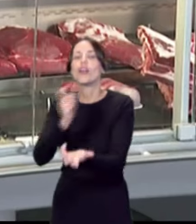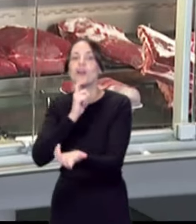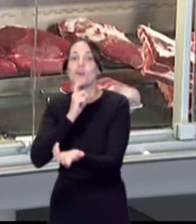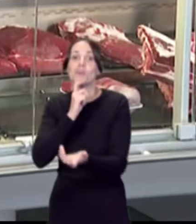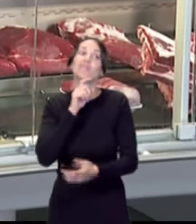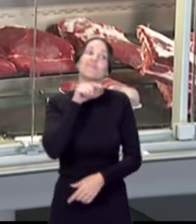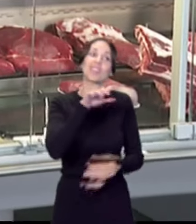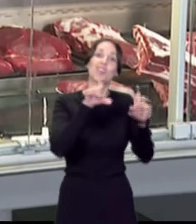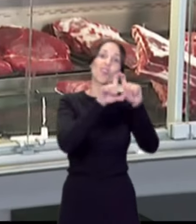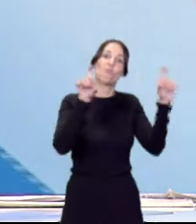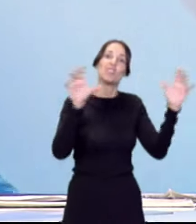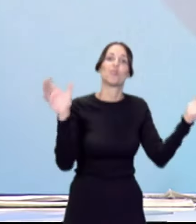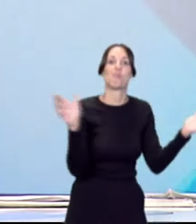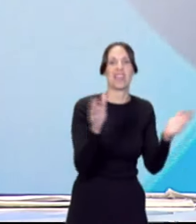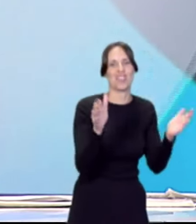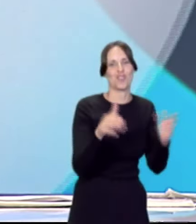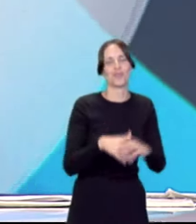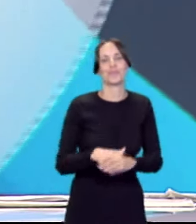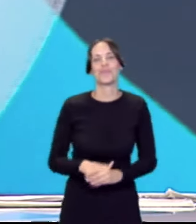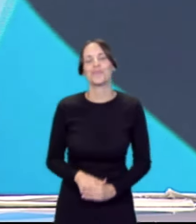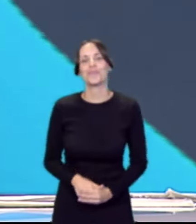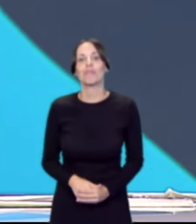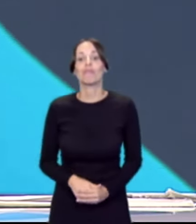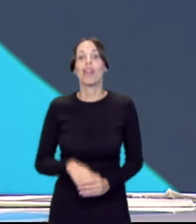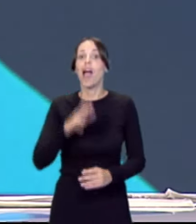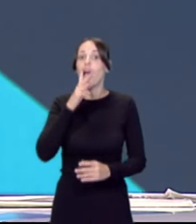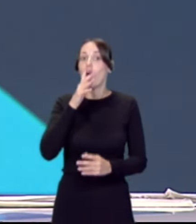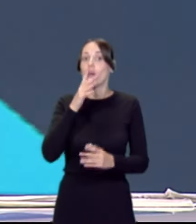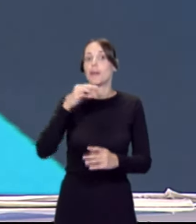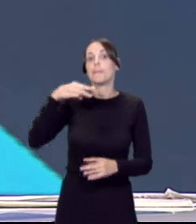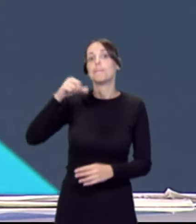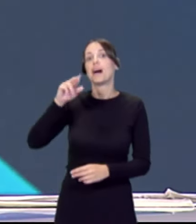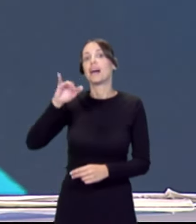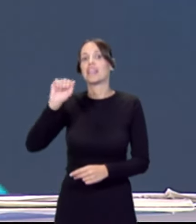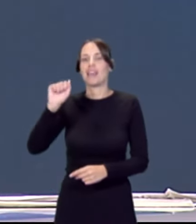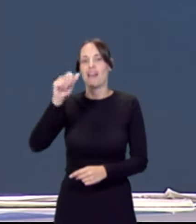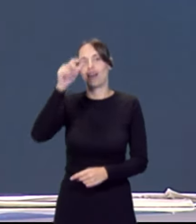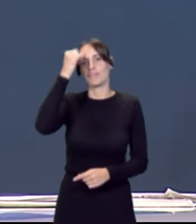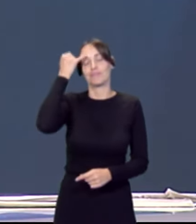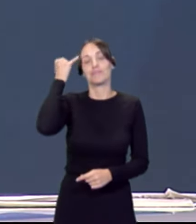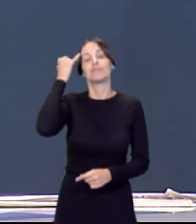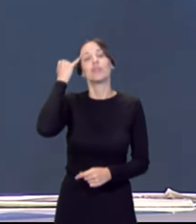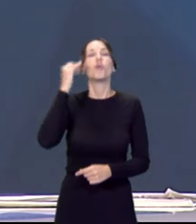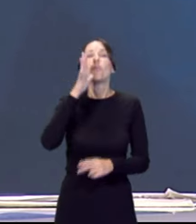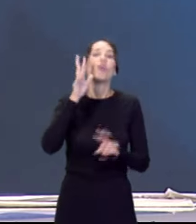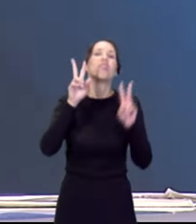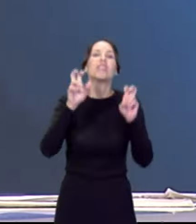comercio. En este punto de la mañana vamos con María Herrera, intervención de los recursos de